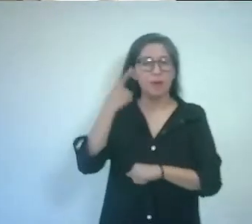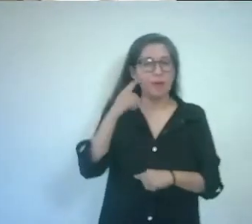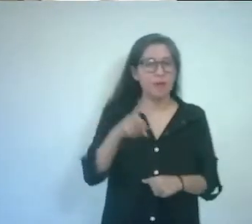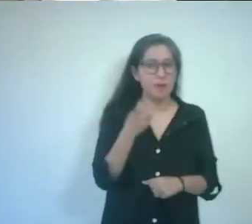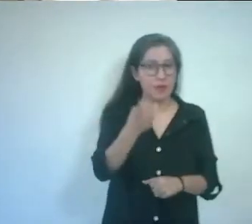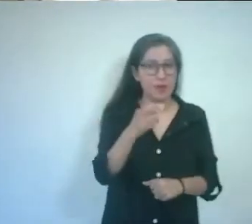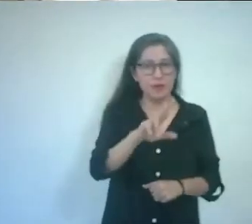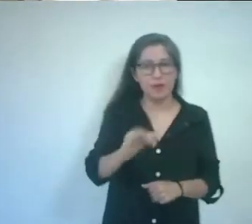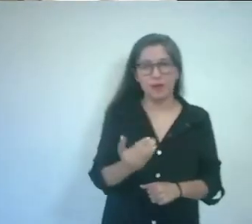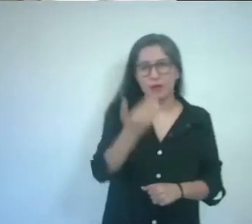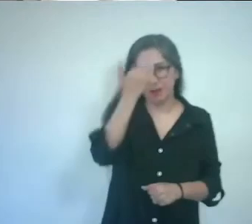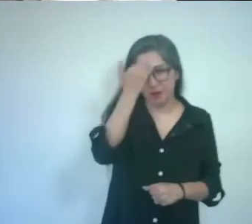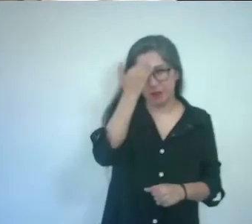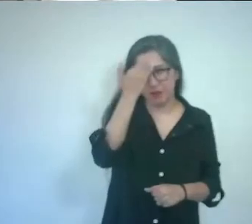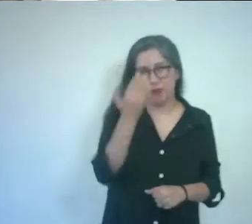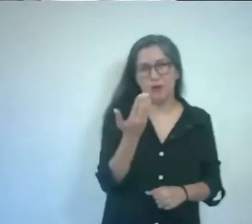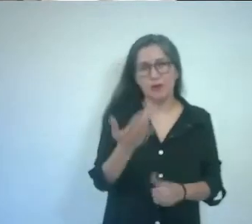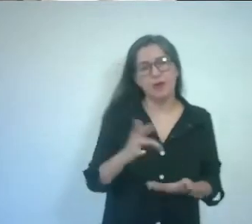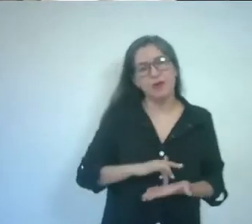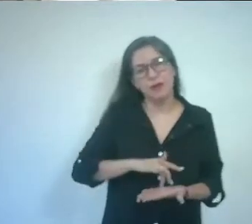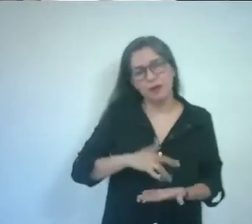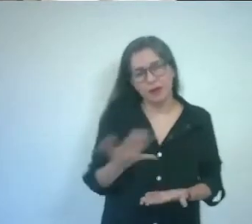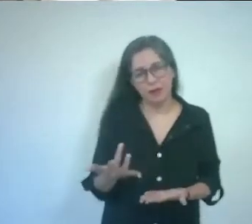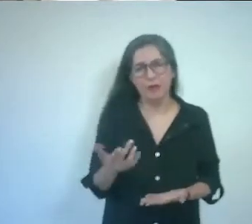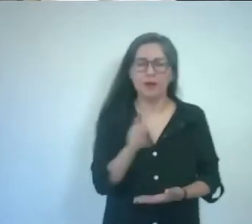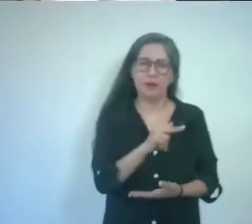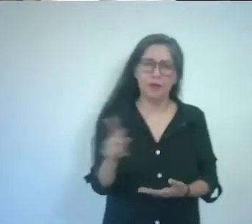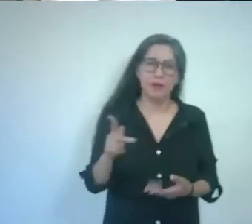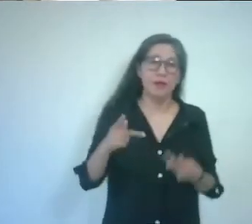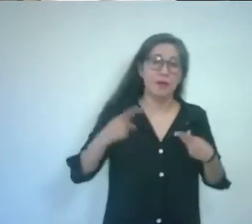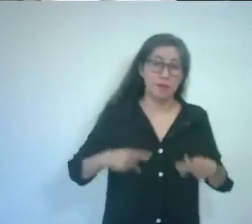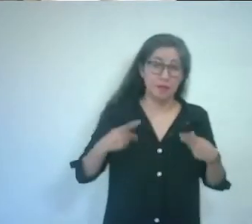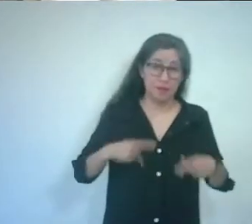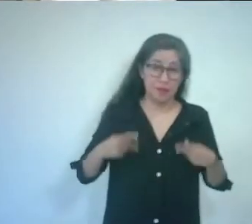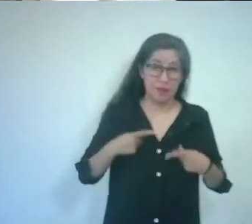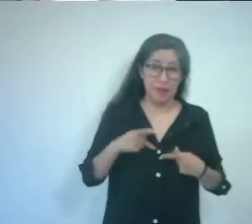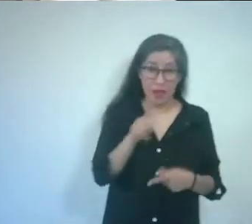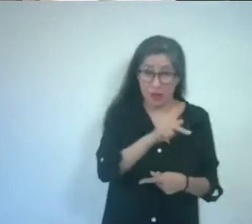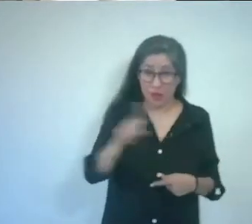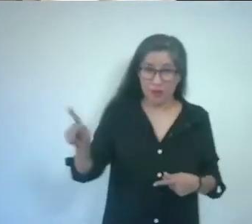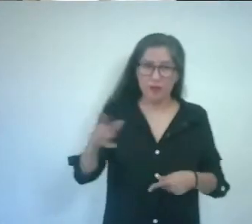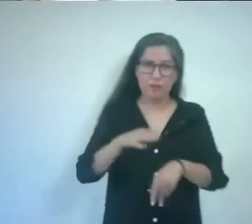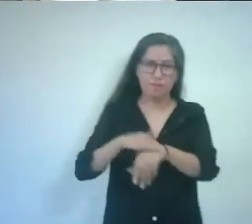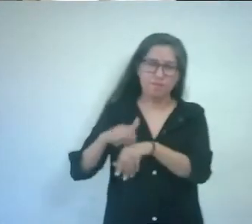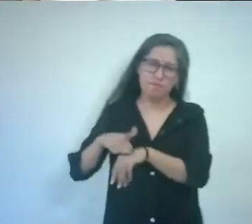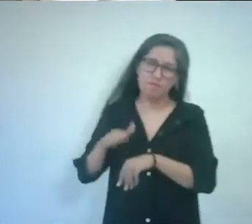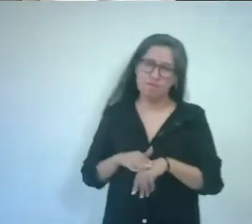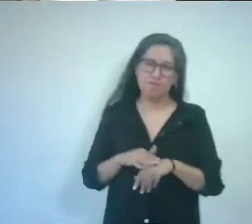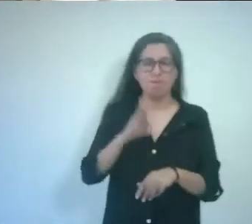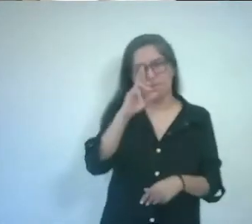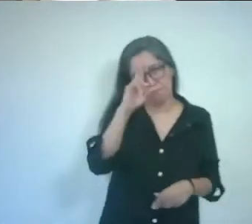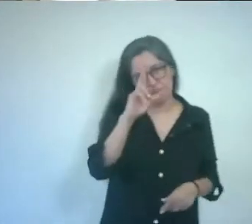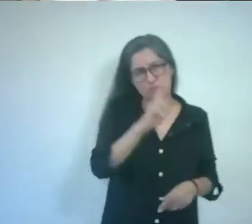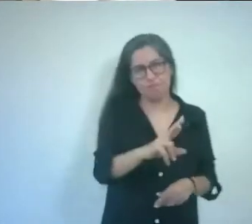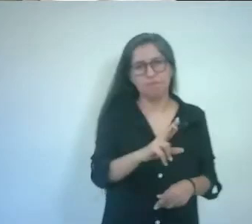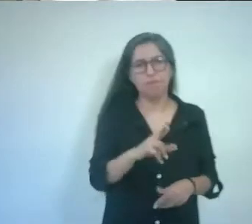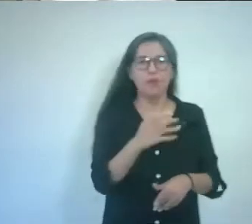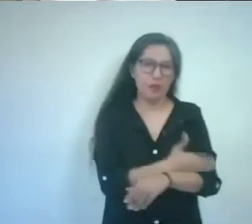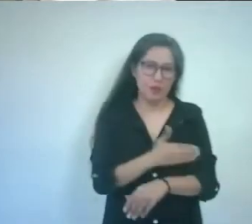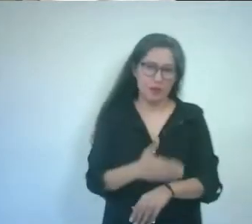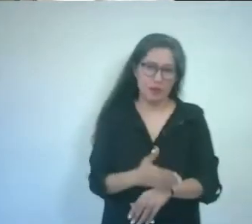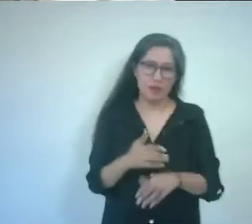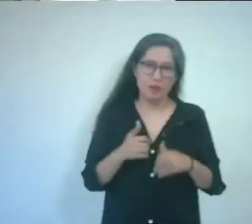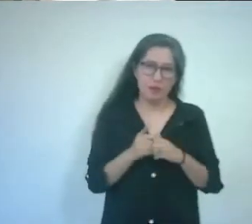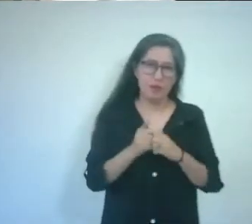mi reconocimiento, mi agradecimiento y para todas las personas un llamado a que respetemos y que